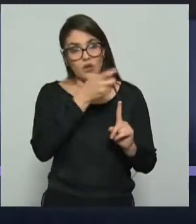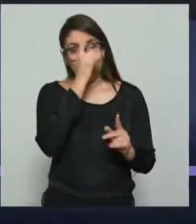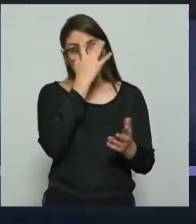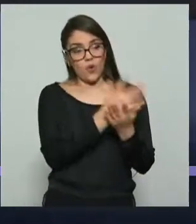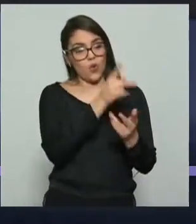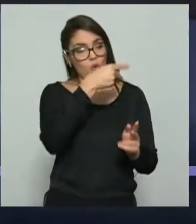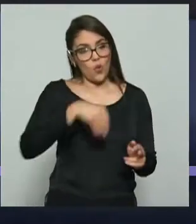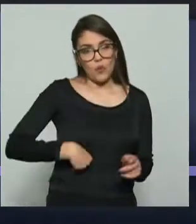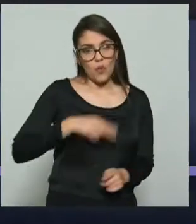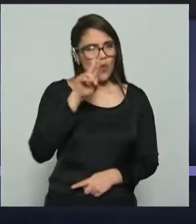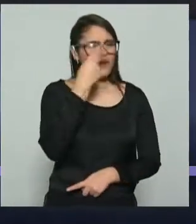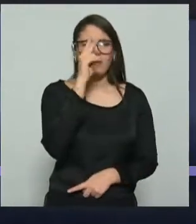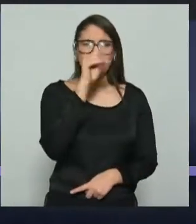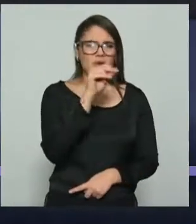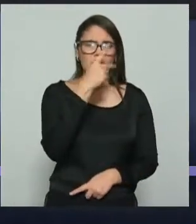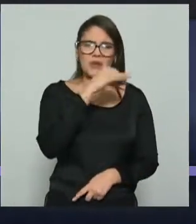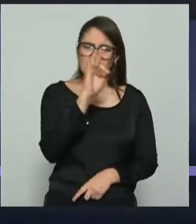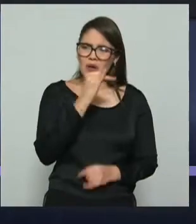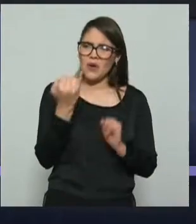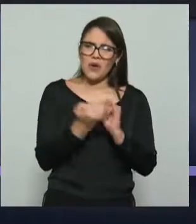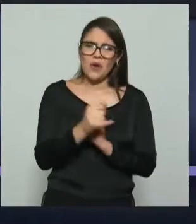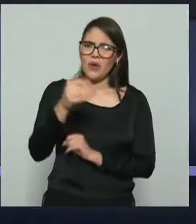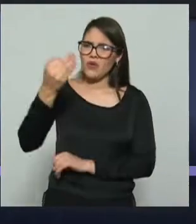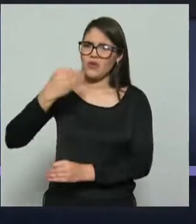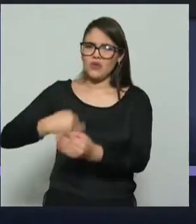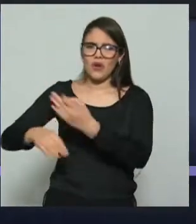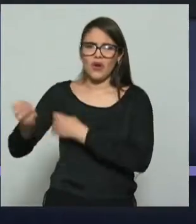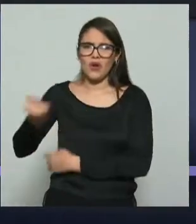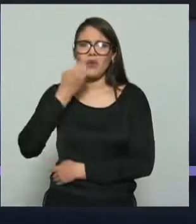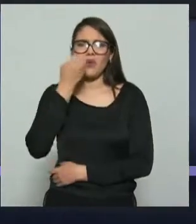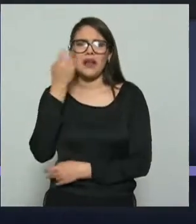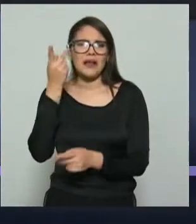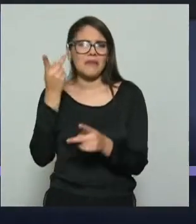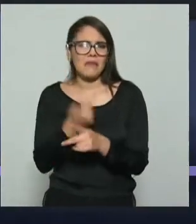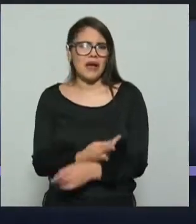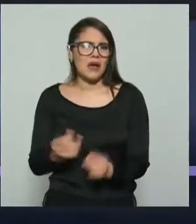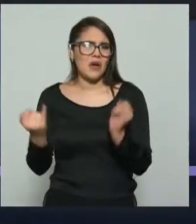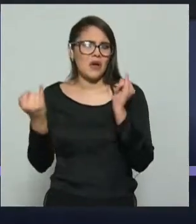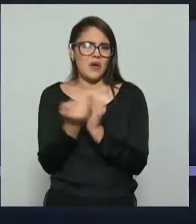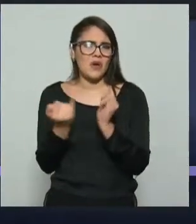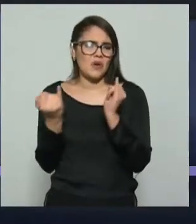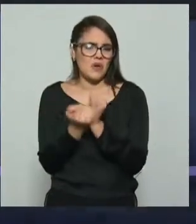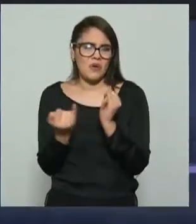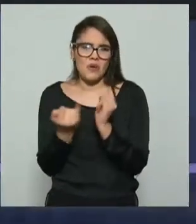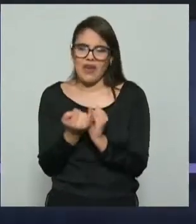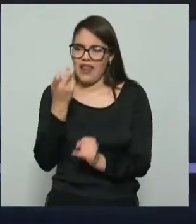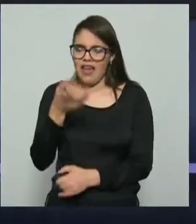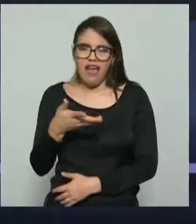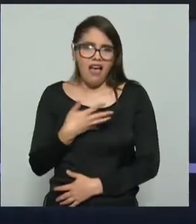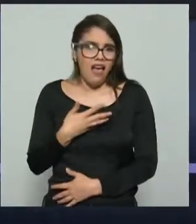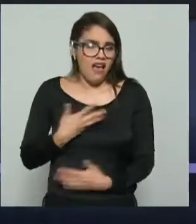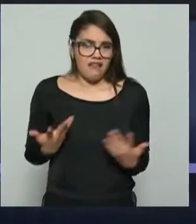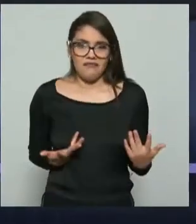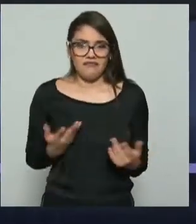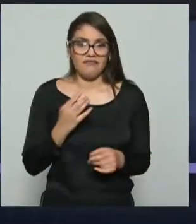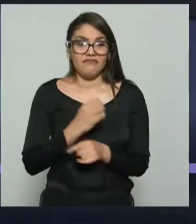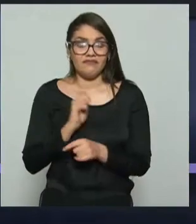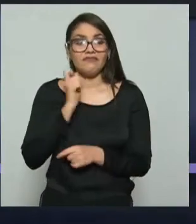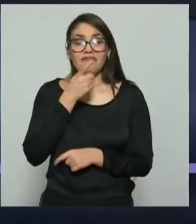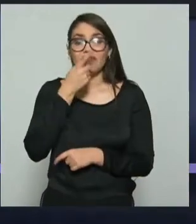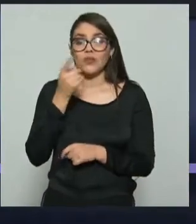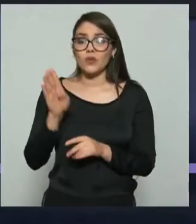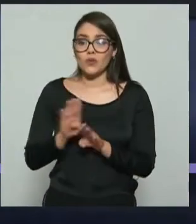pero si nos metemos a fondo estoy segura que en todas las escuelas existe, en todos los niveles educativos puede existir, y esto nos habla de la